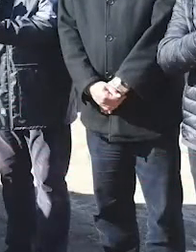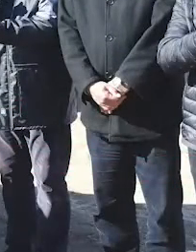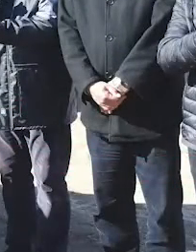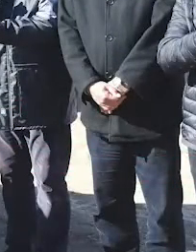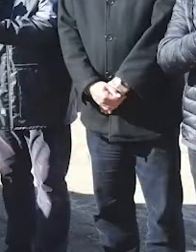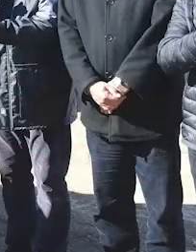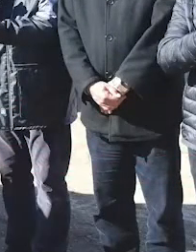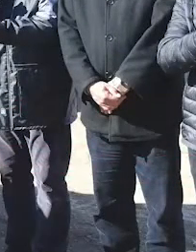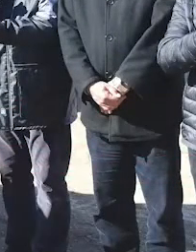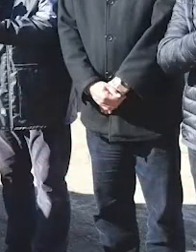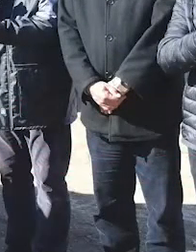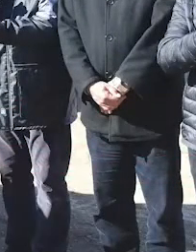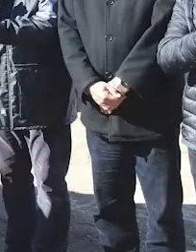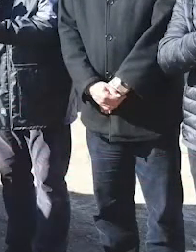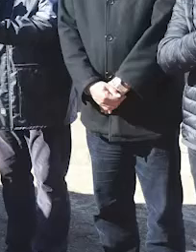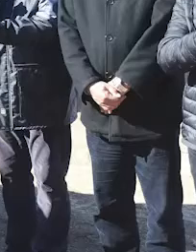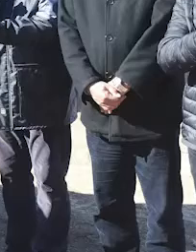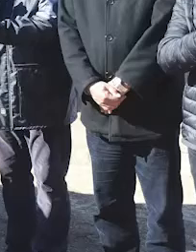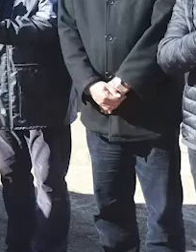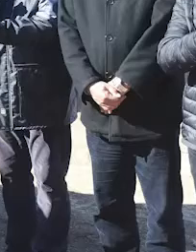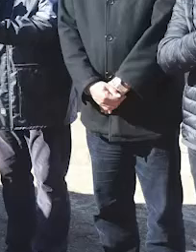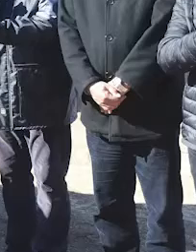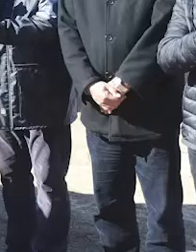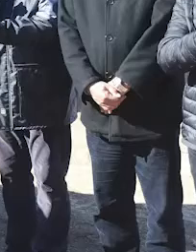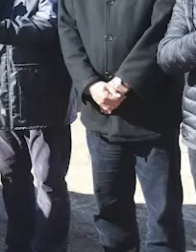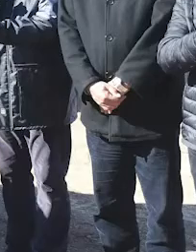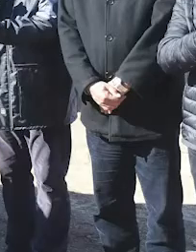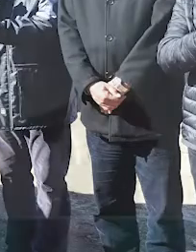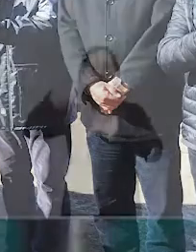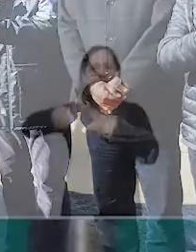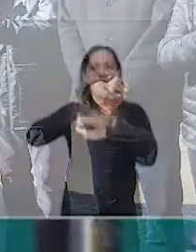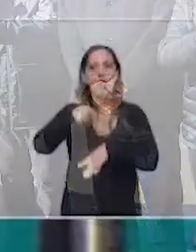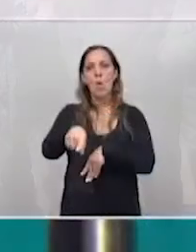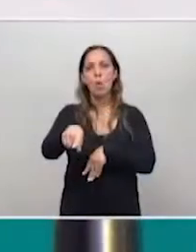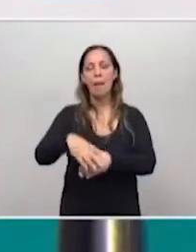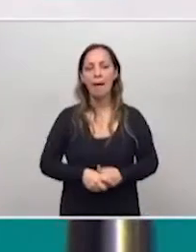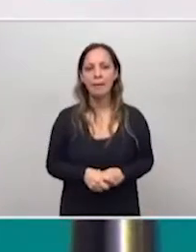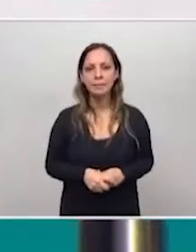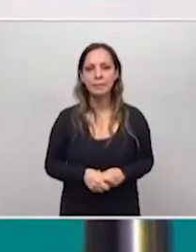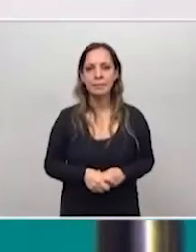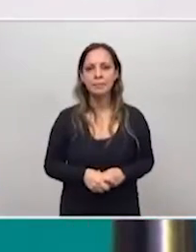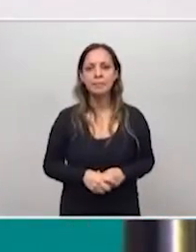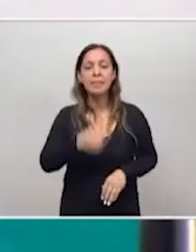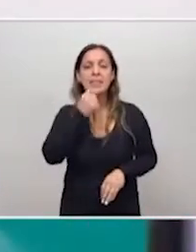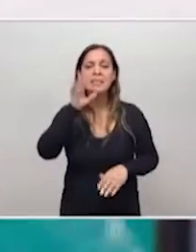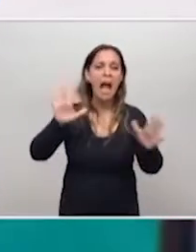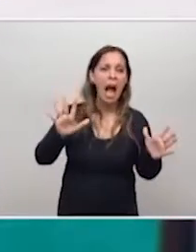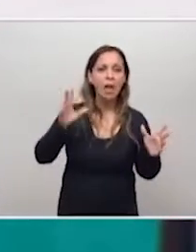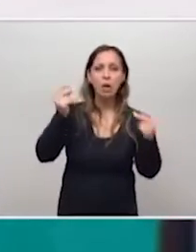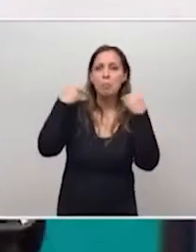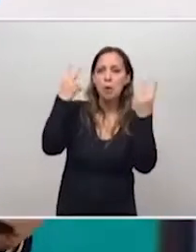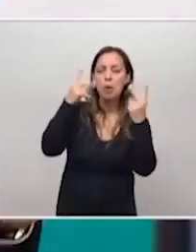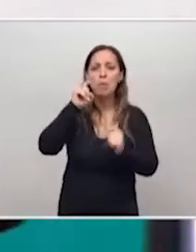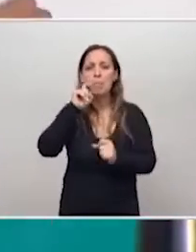Estado está para reponer el equilibrio cuando no todos tienen las mismas condiciones. Kicillof encabezó el lanzamiento de